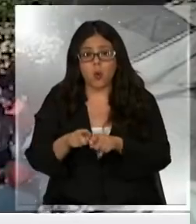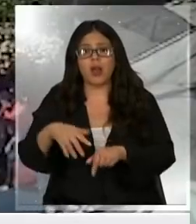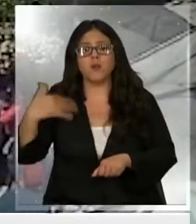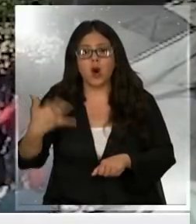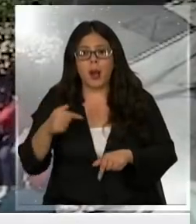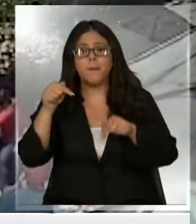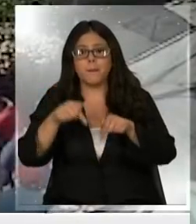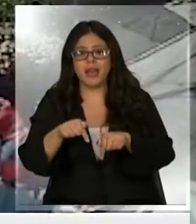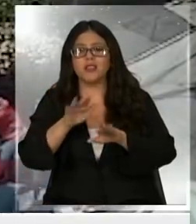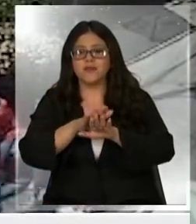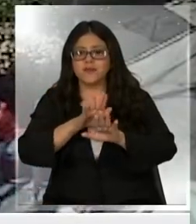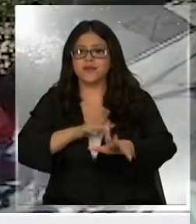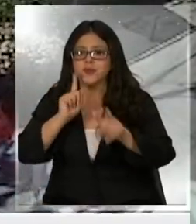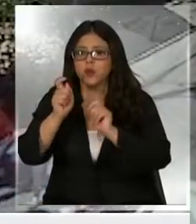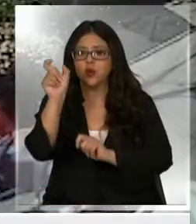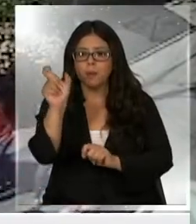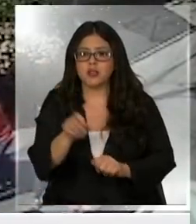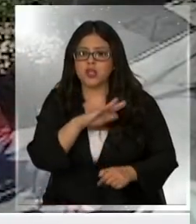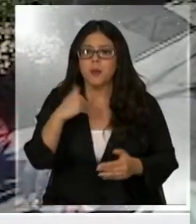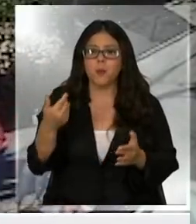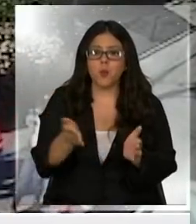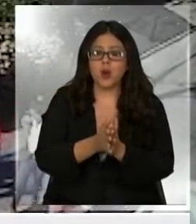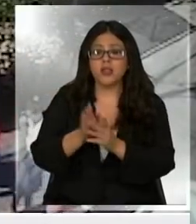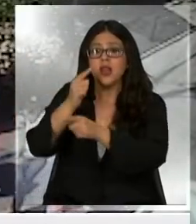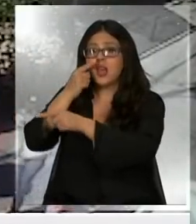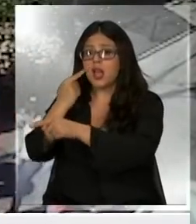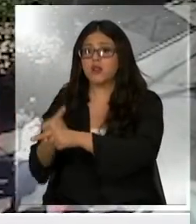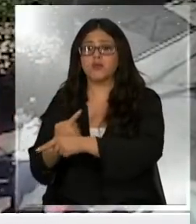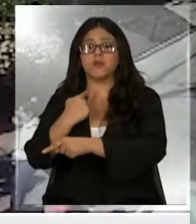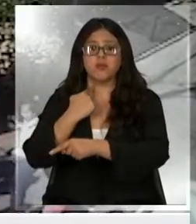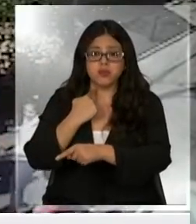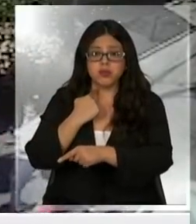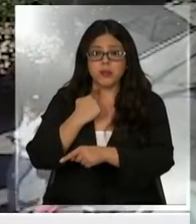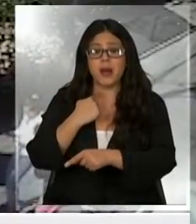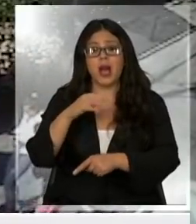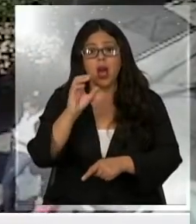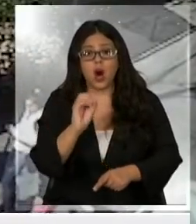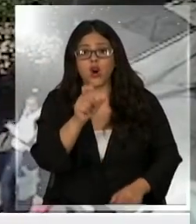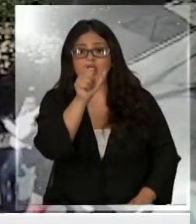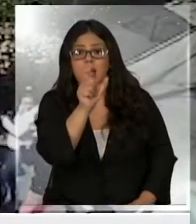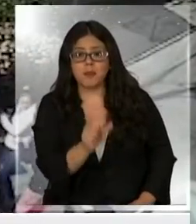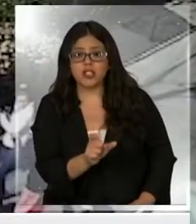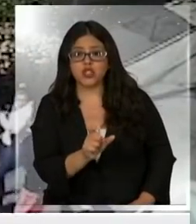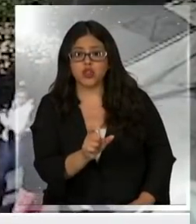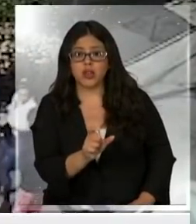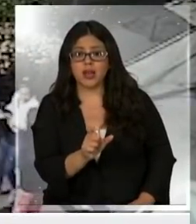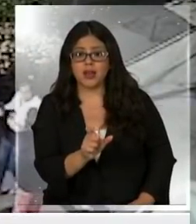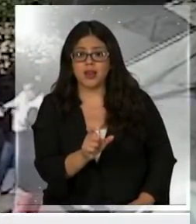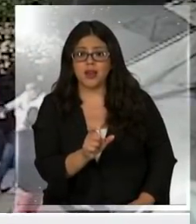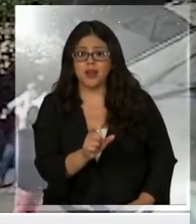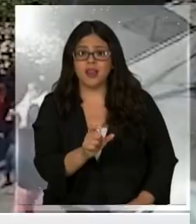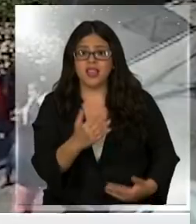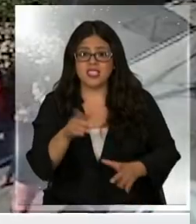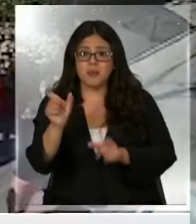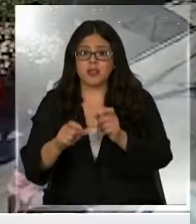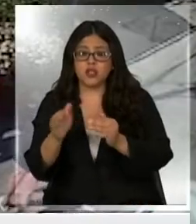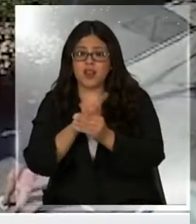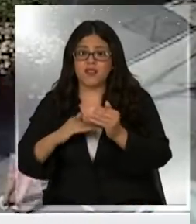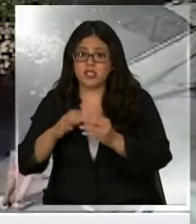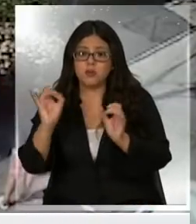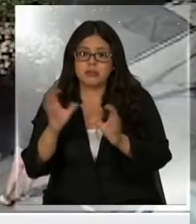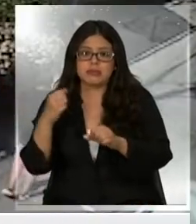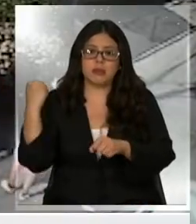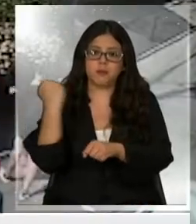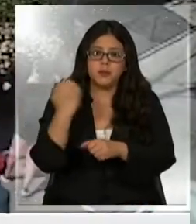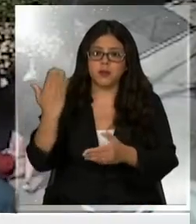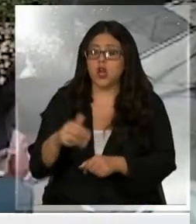en una tragedia con un muerto, ya sea él como víctima del delincuente o del sujeto ajusticiado por los vecinos. Yo